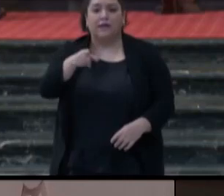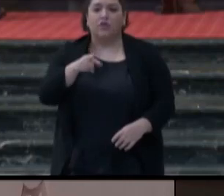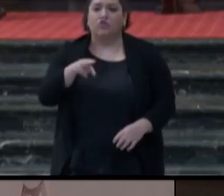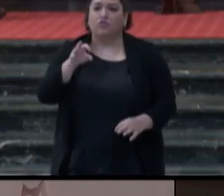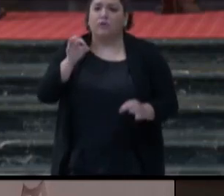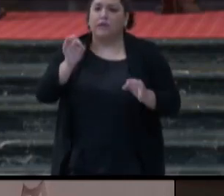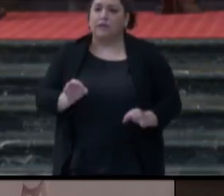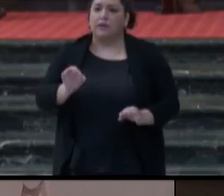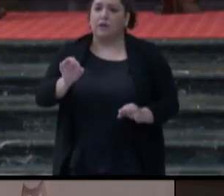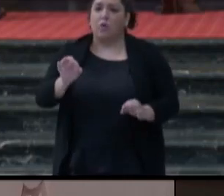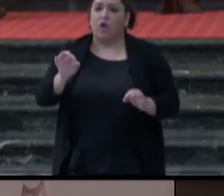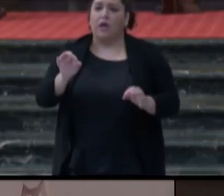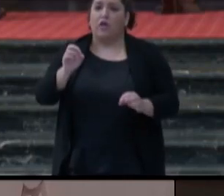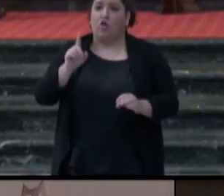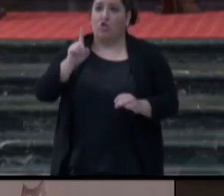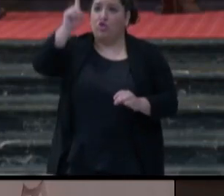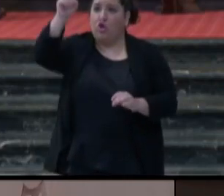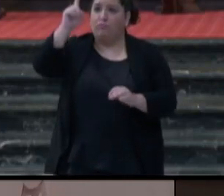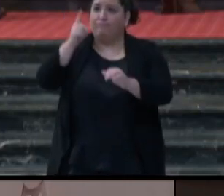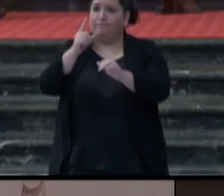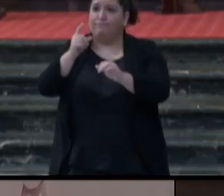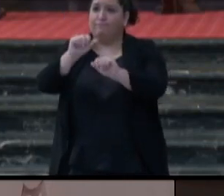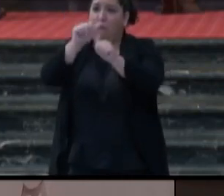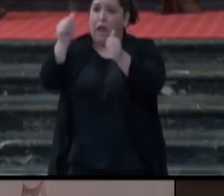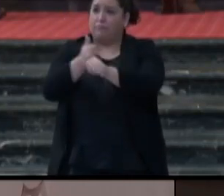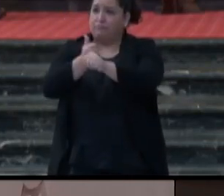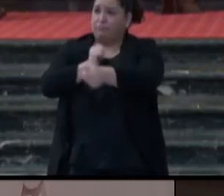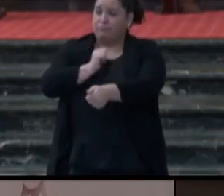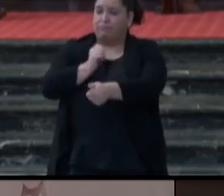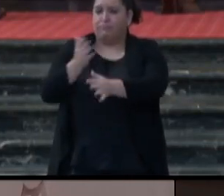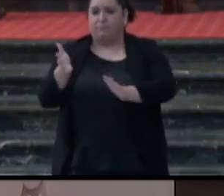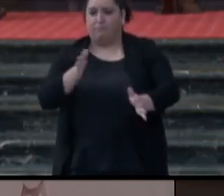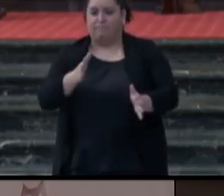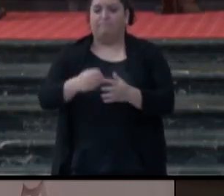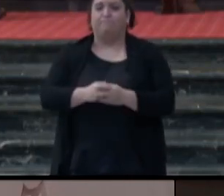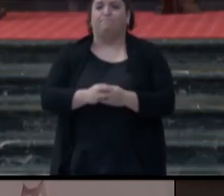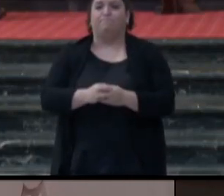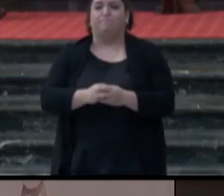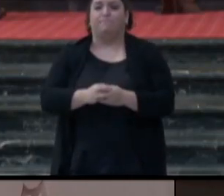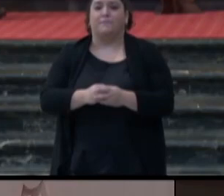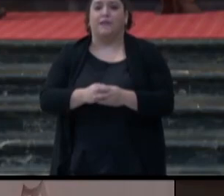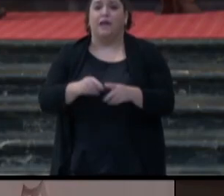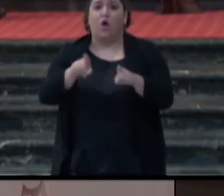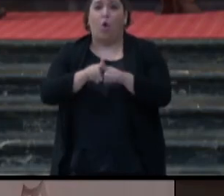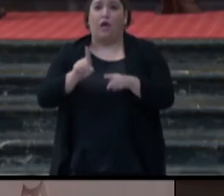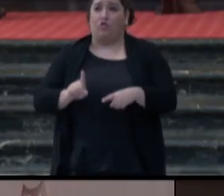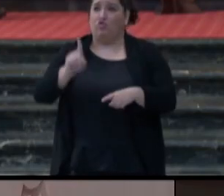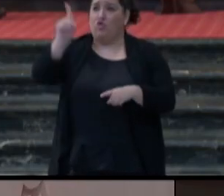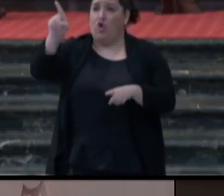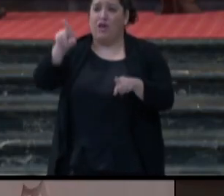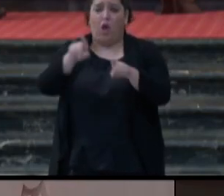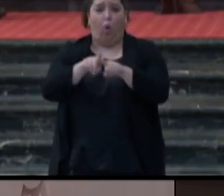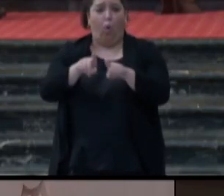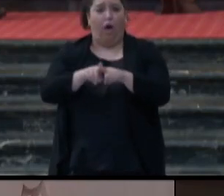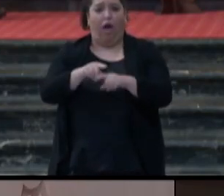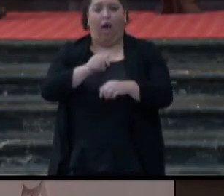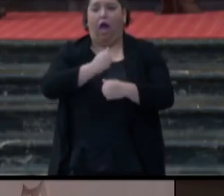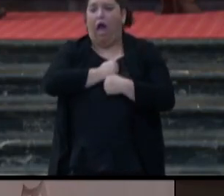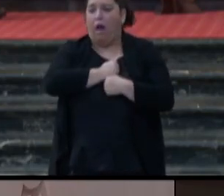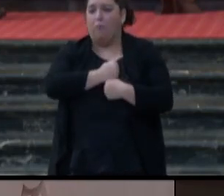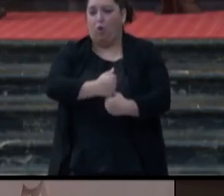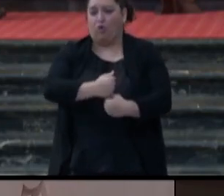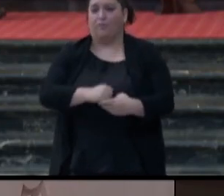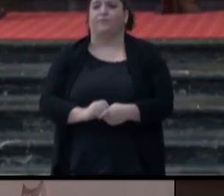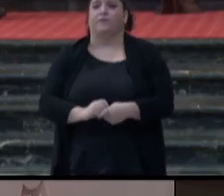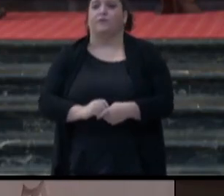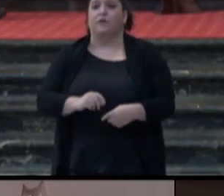hecho parecidos a él de manera que Dios es amor